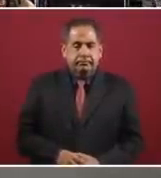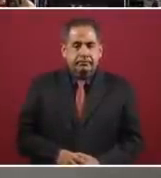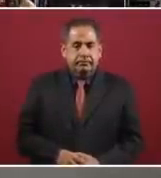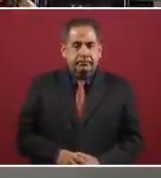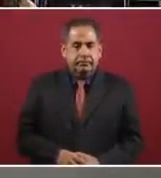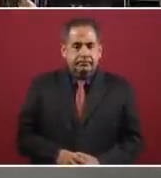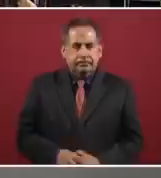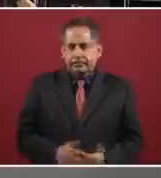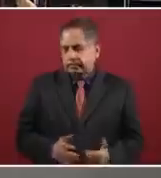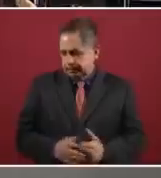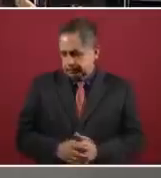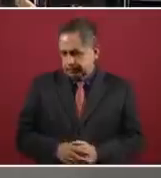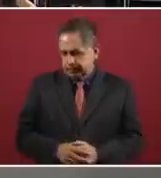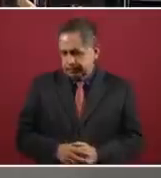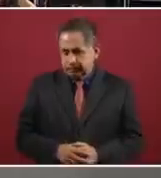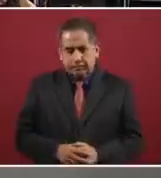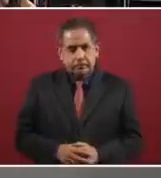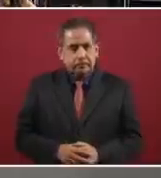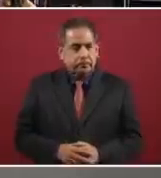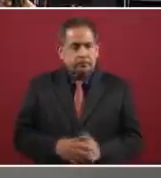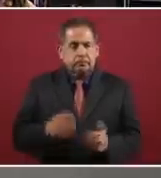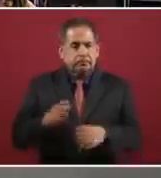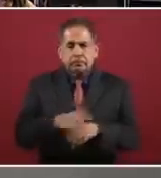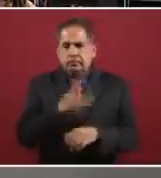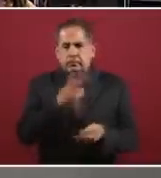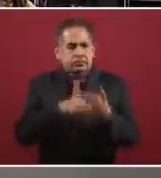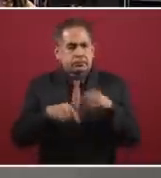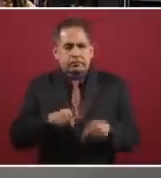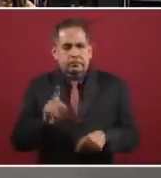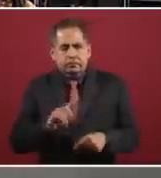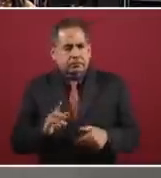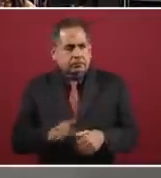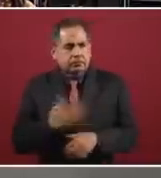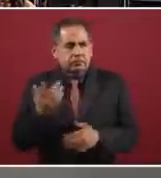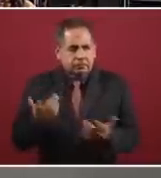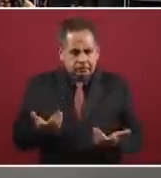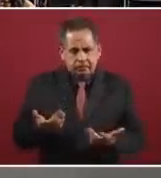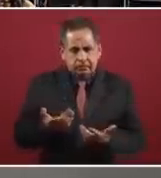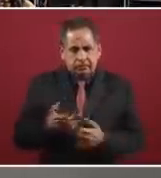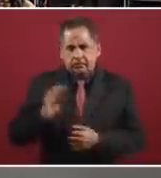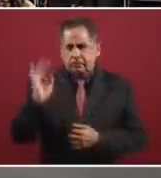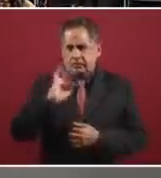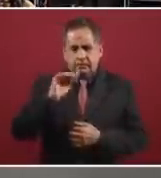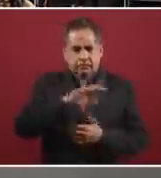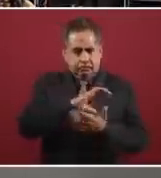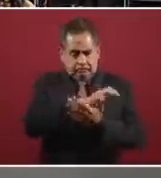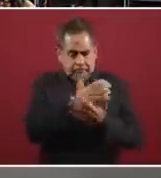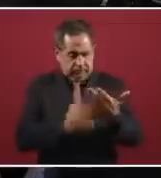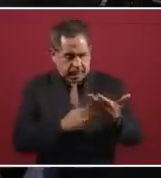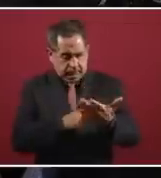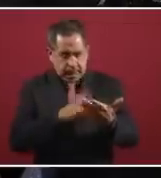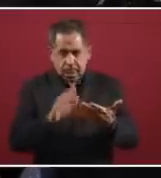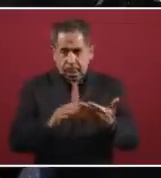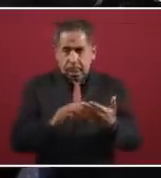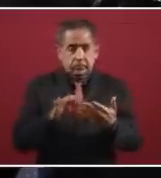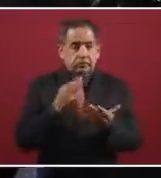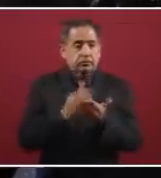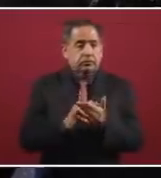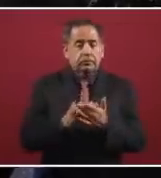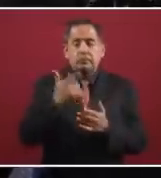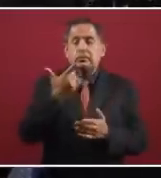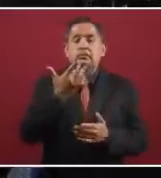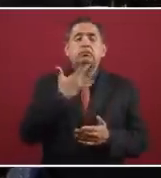Negociaciones, ¿por qué no está aquí? ¿En qué punto están? Y si ya están, digamos, estos contratos o los gasoductos libres de